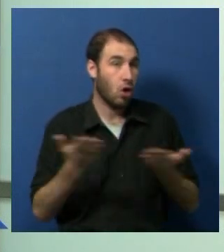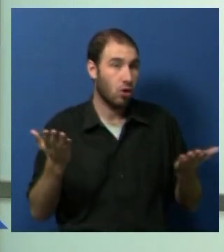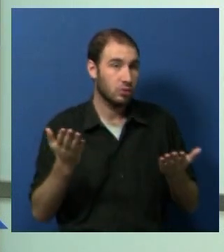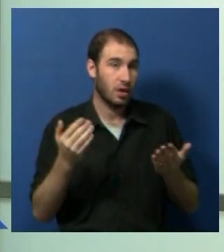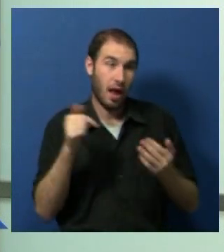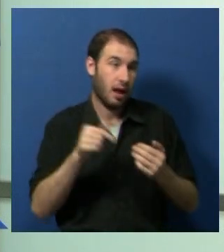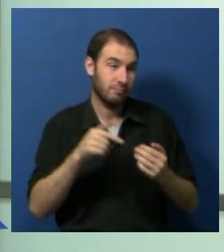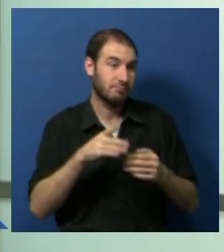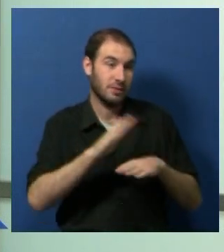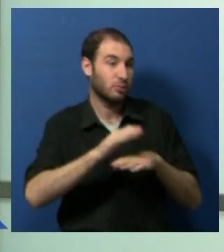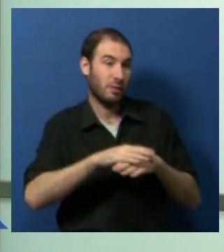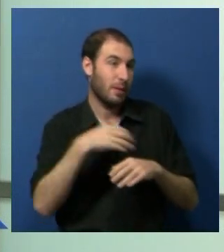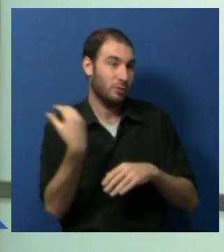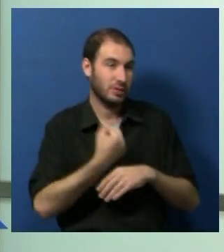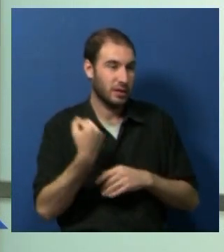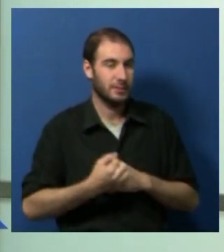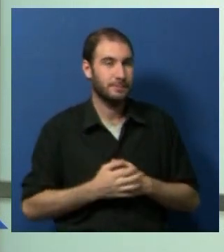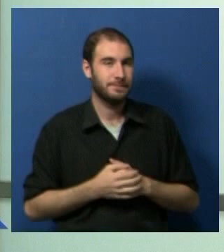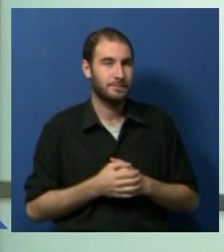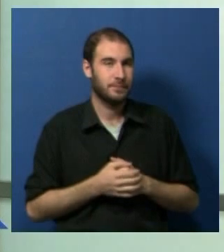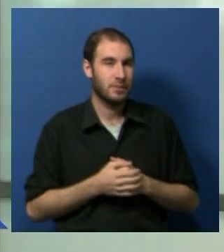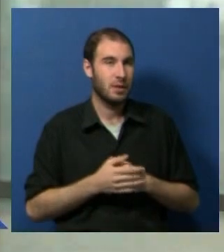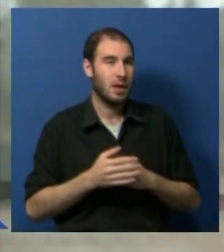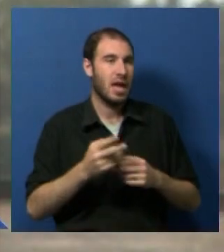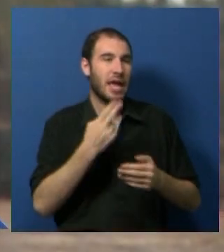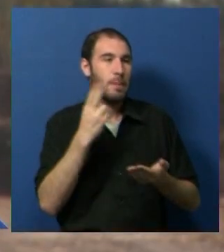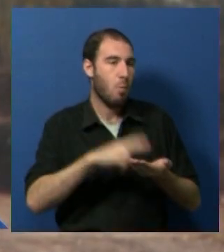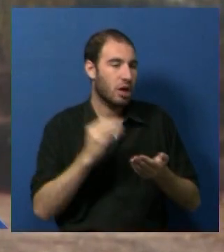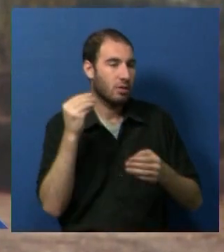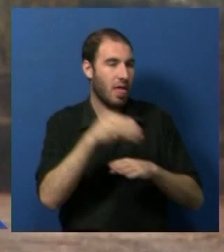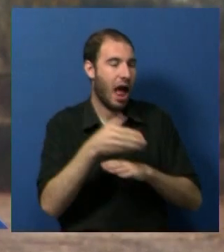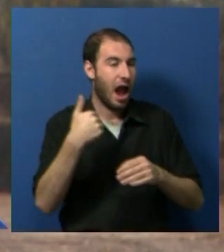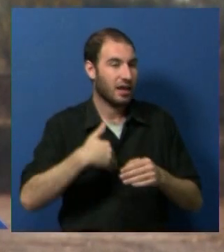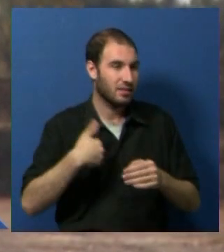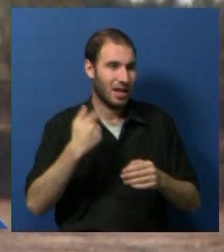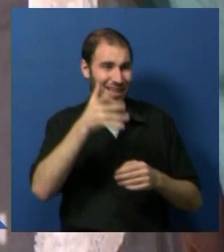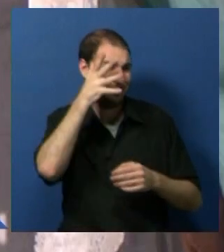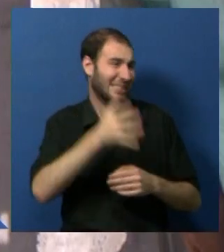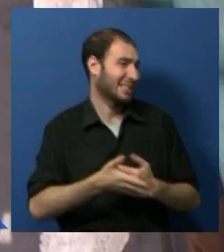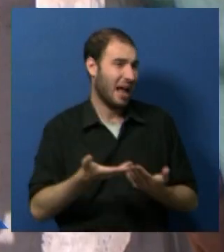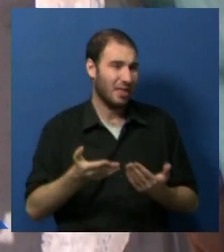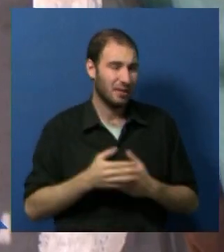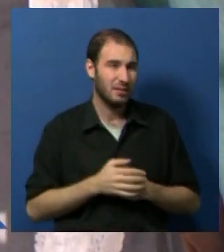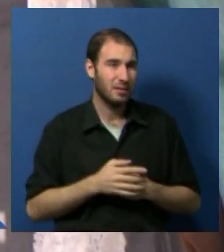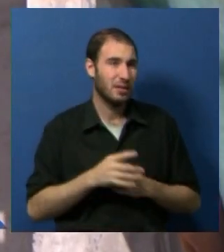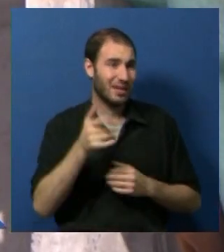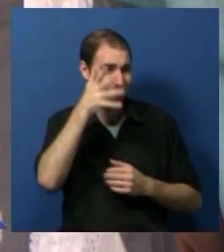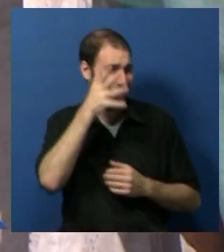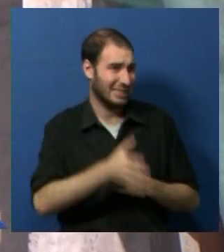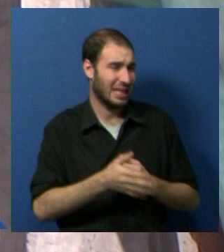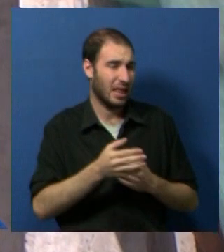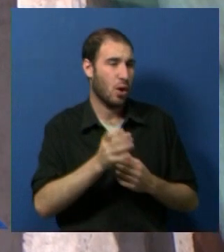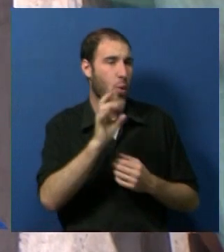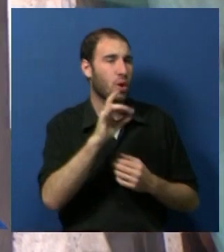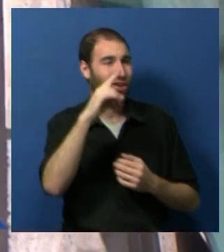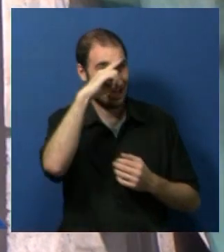juegan un rol muy importante, ¿no? La carga impositiva en Argentina es muy grande. Y es muy grande no